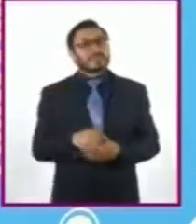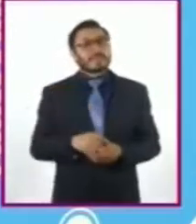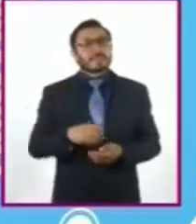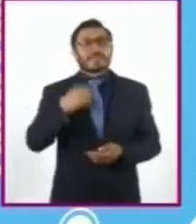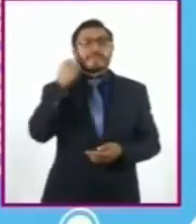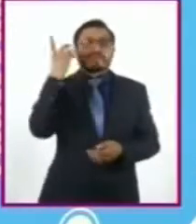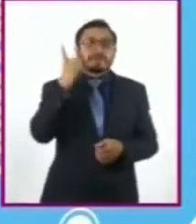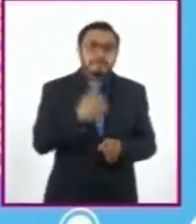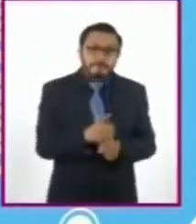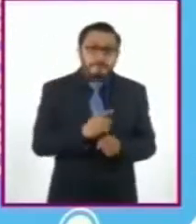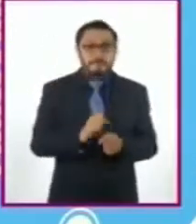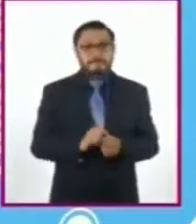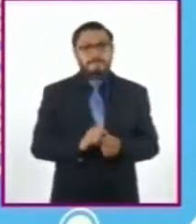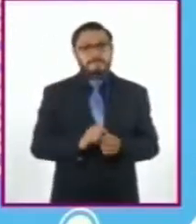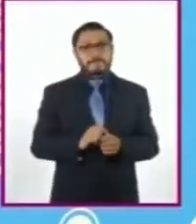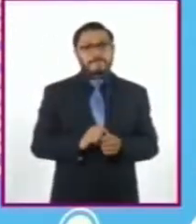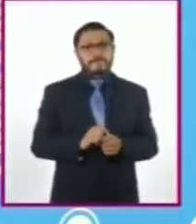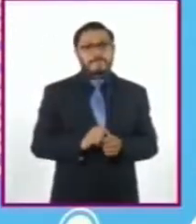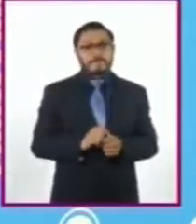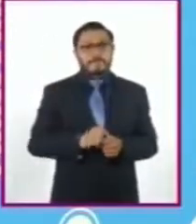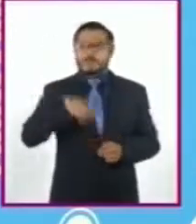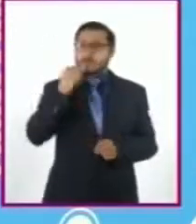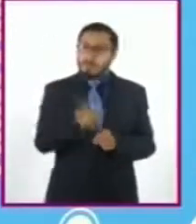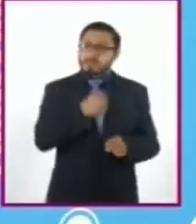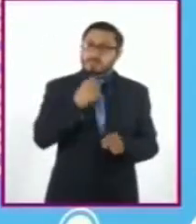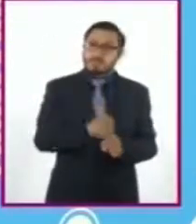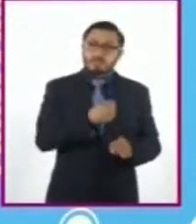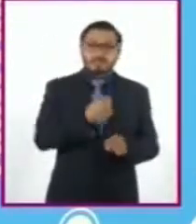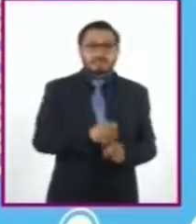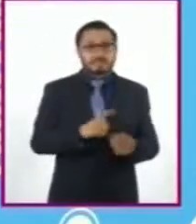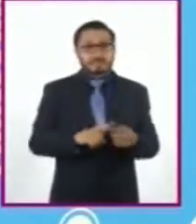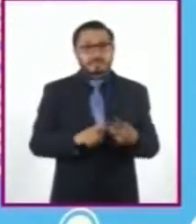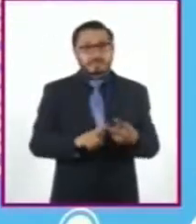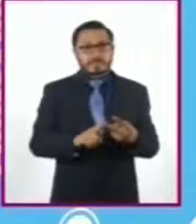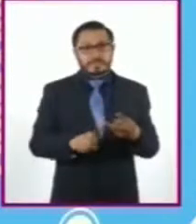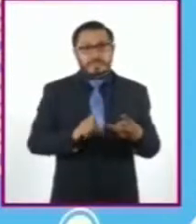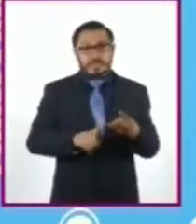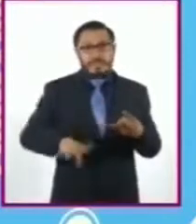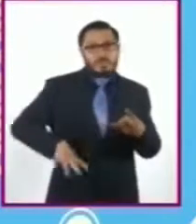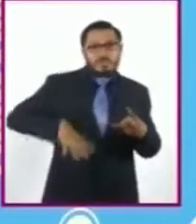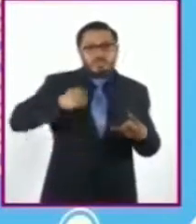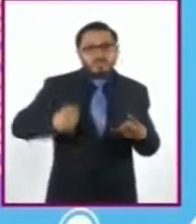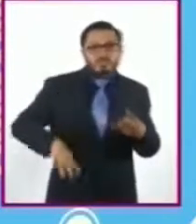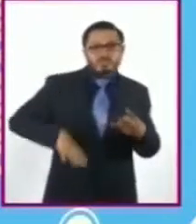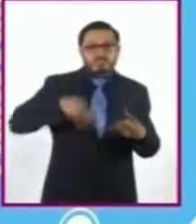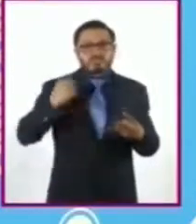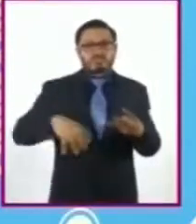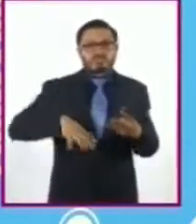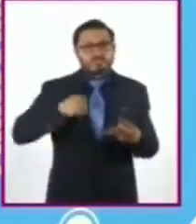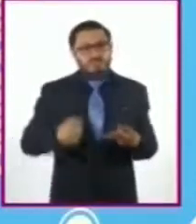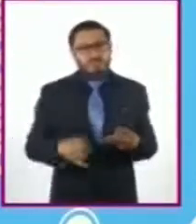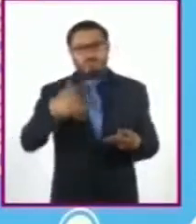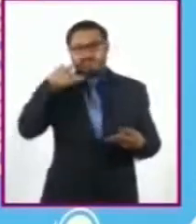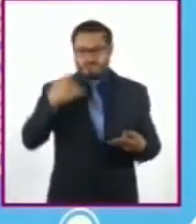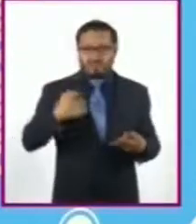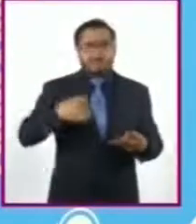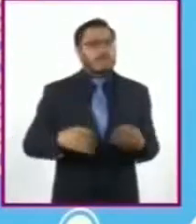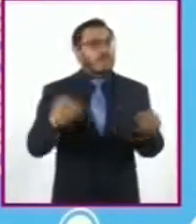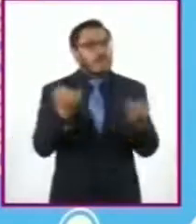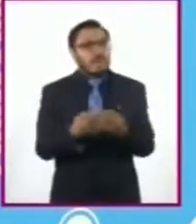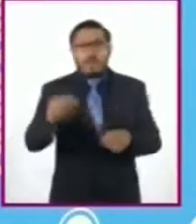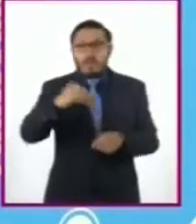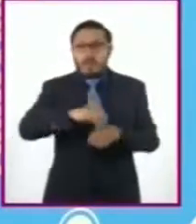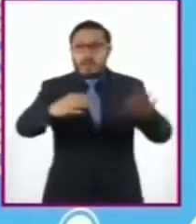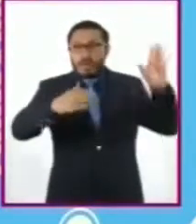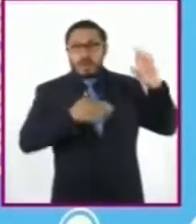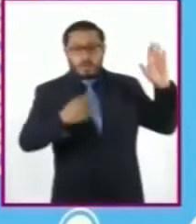voluntad, la constancia y el esfuerzo, así como establecer compromisos con uno